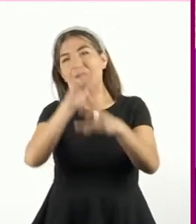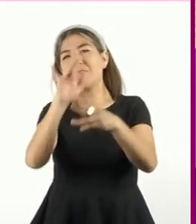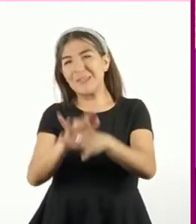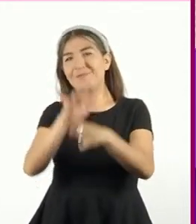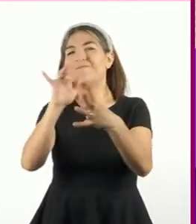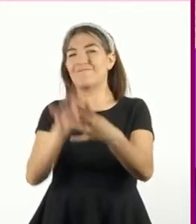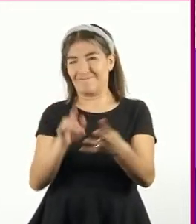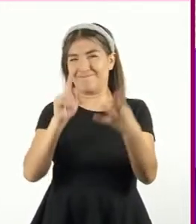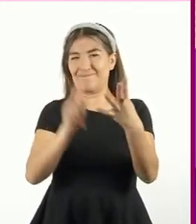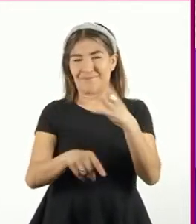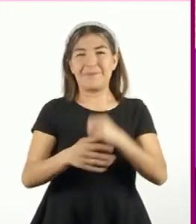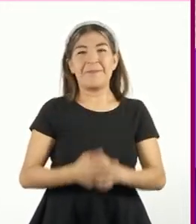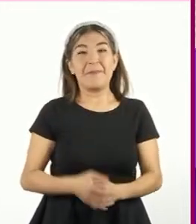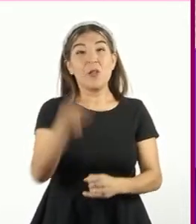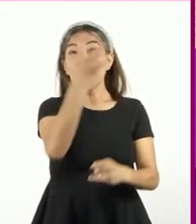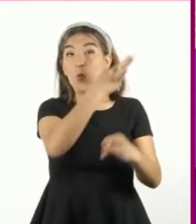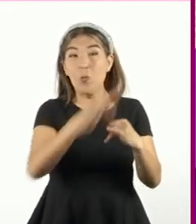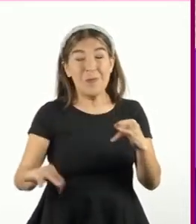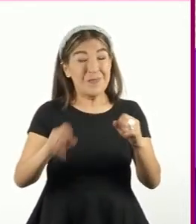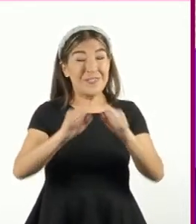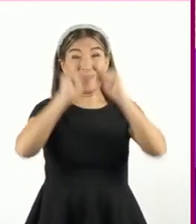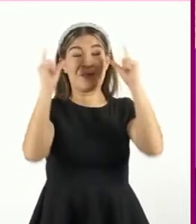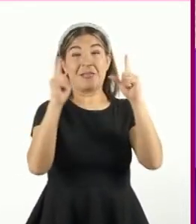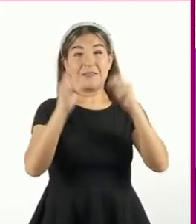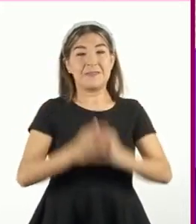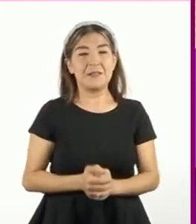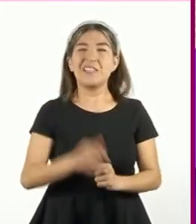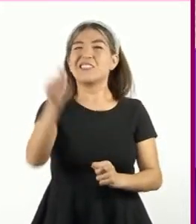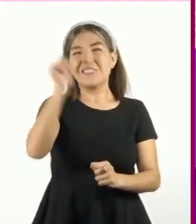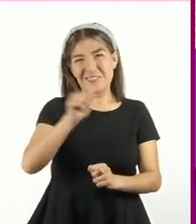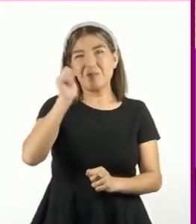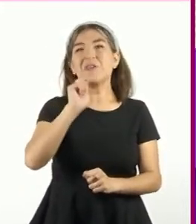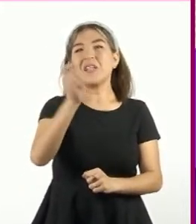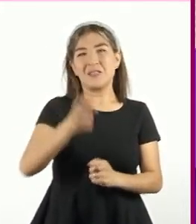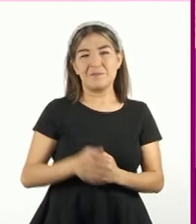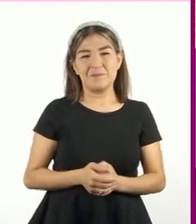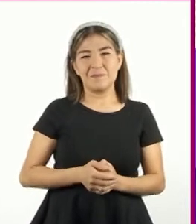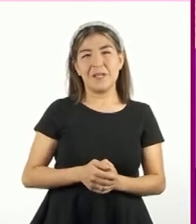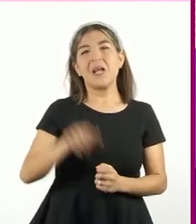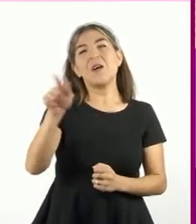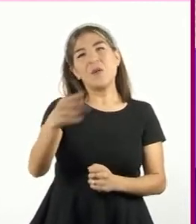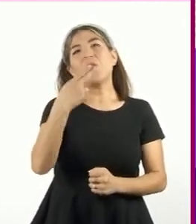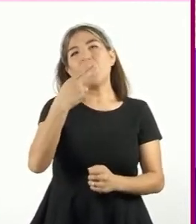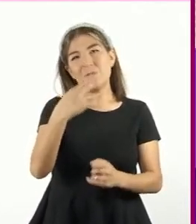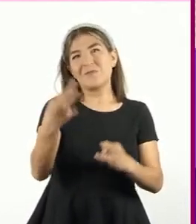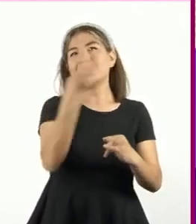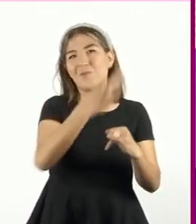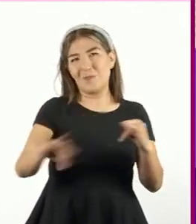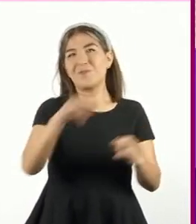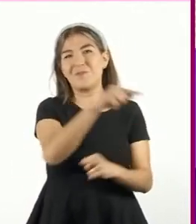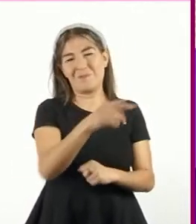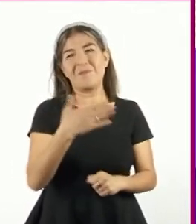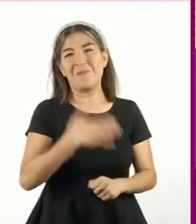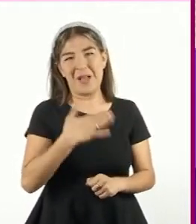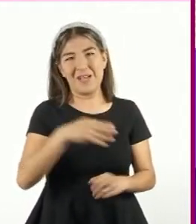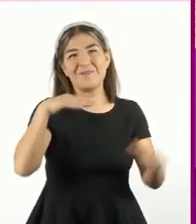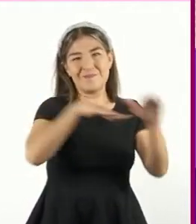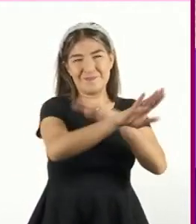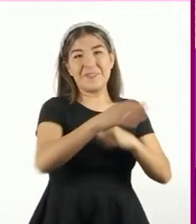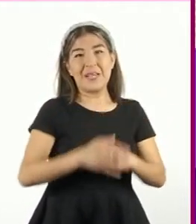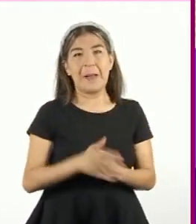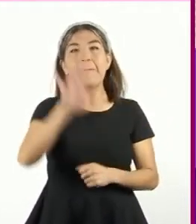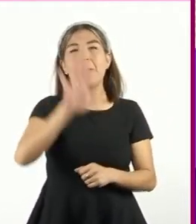sucesivamente. Así que el último en levantarse es, por lo general, el último en hacer uso del baño. Parece que